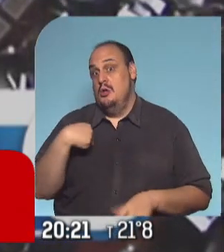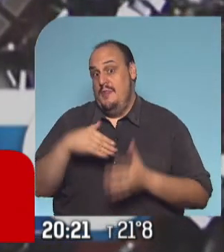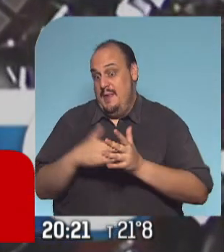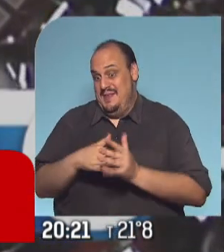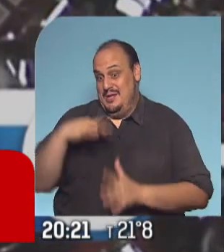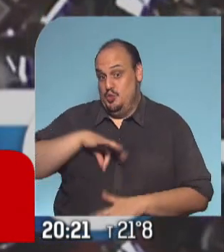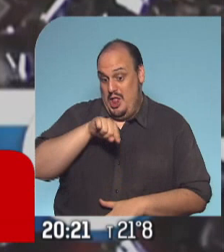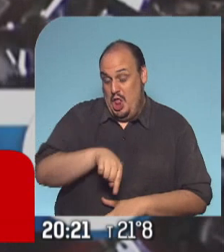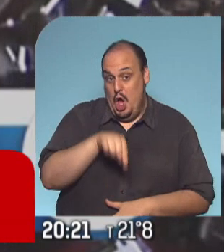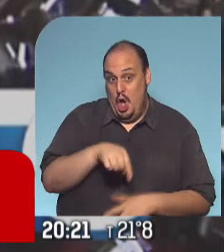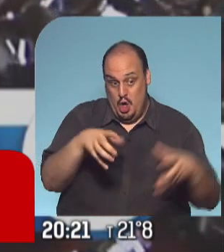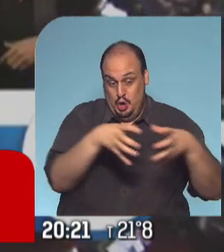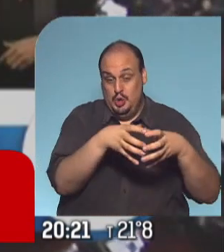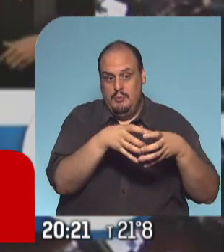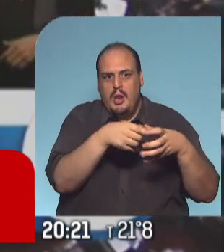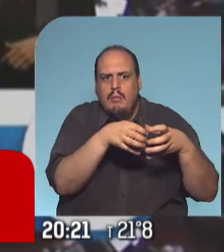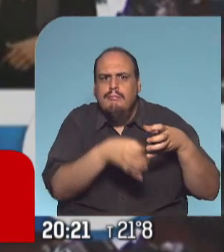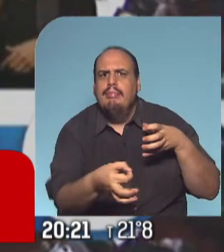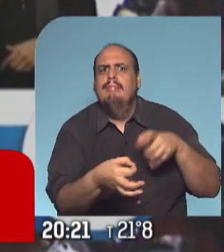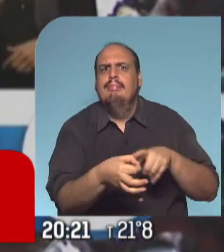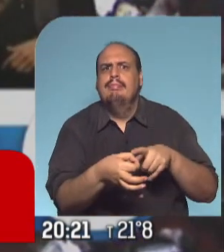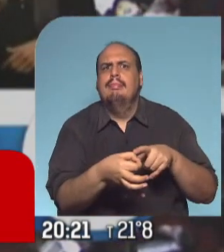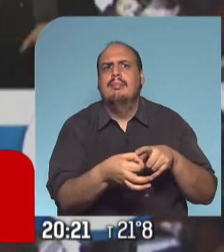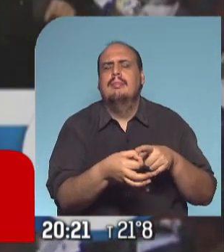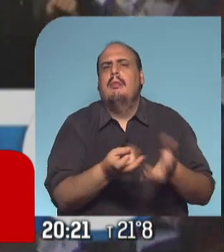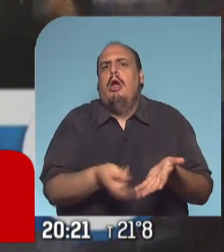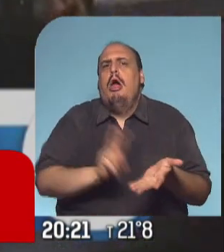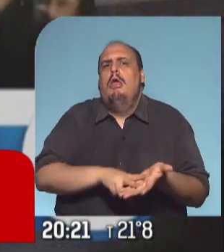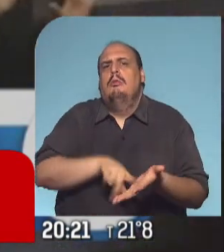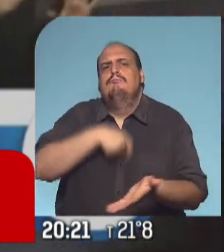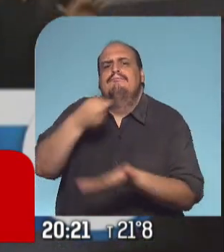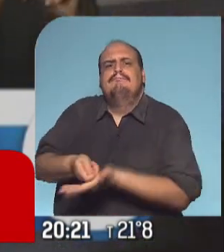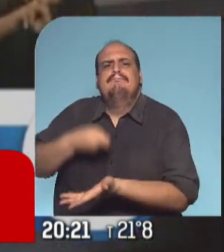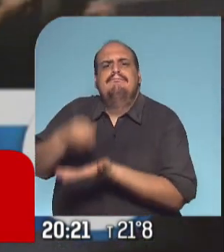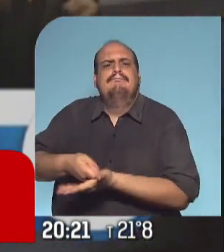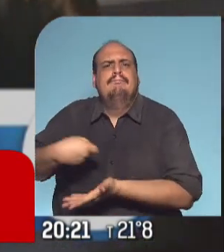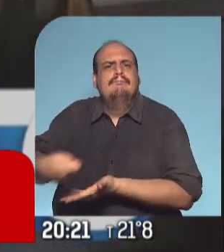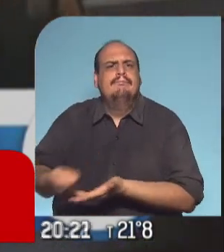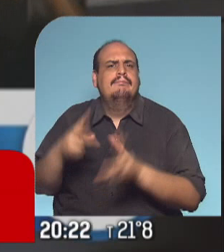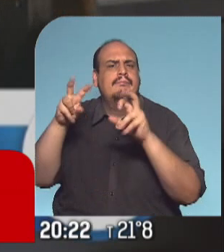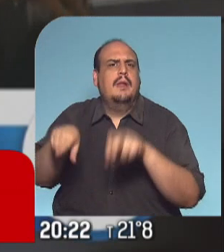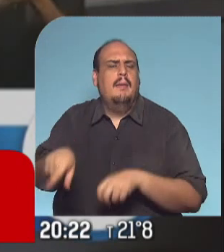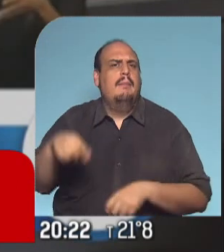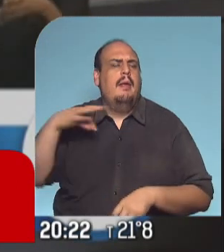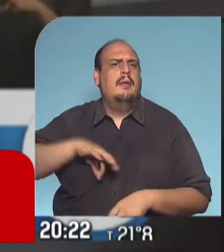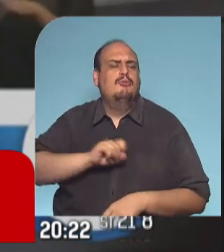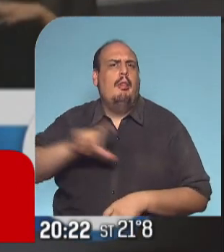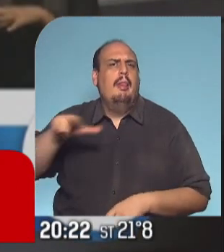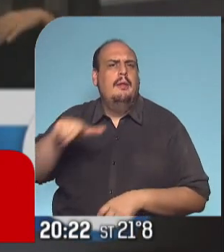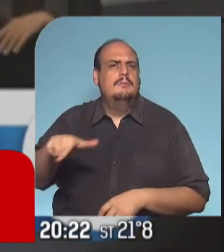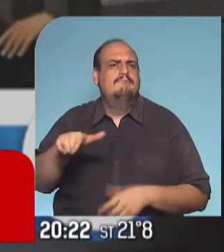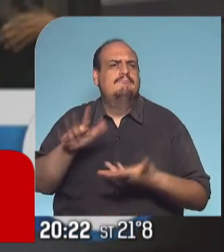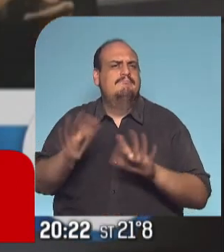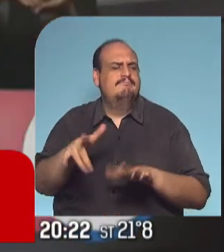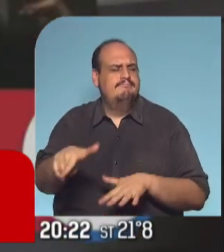porción chica de esas personas vuelvan o queden de nuevo incorporadas en ganancias a partir del impacto de las paritarias de este año, que son un misterio.